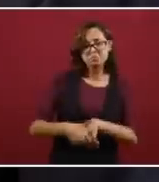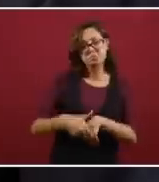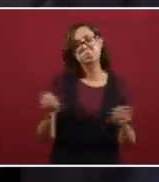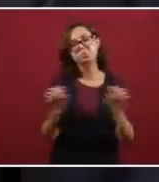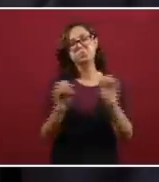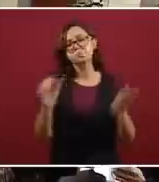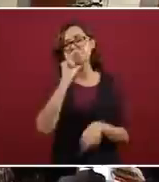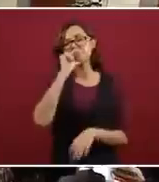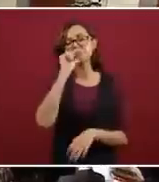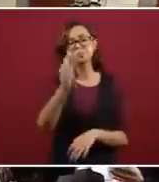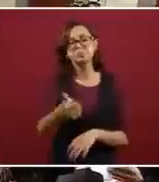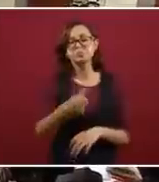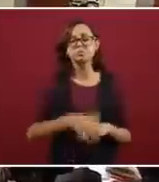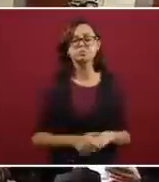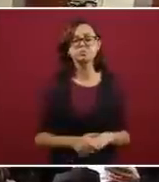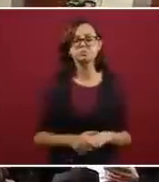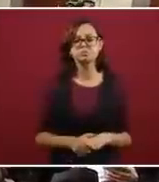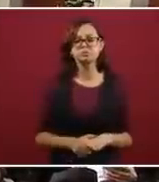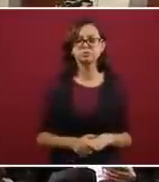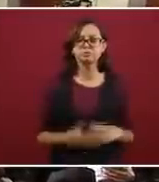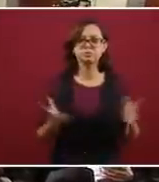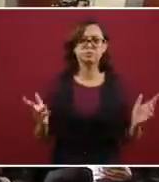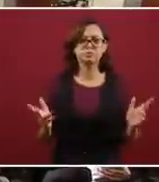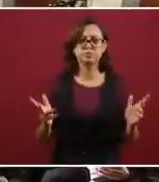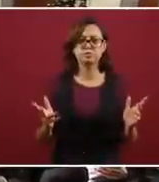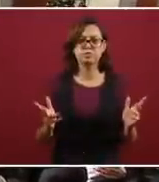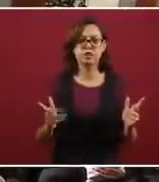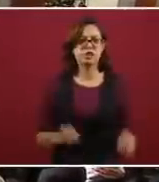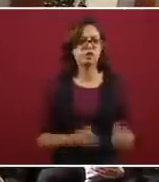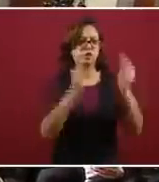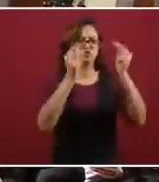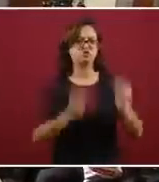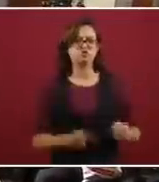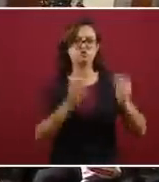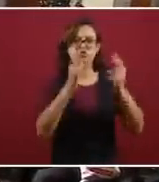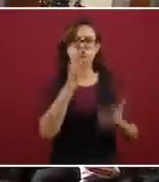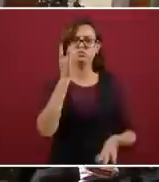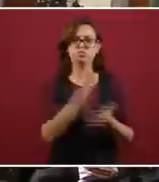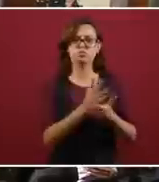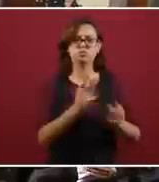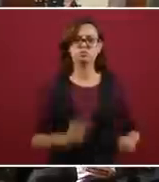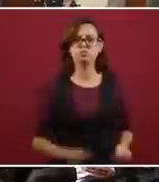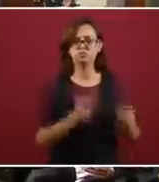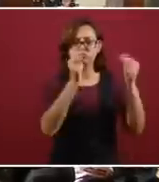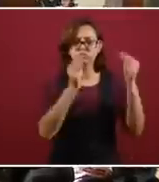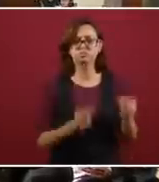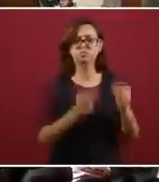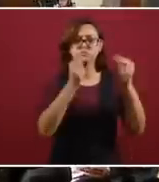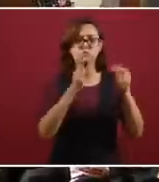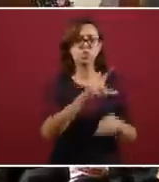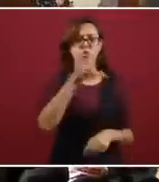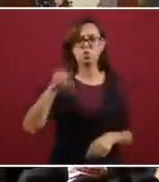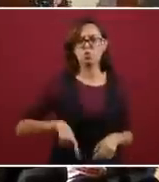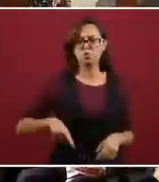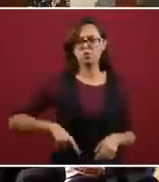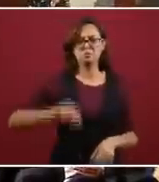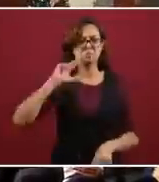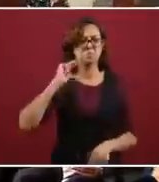Se pensaba que todo lo resolvía el mercado, que el Estado no tenía por